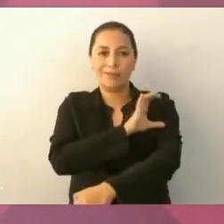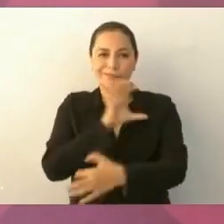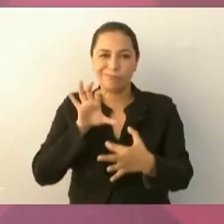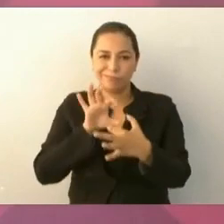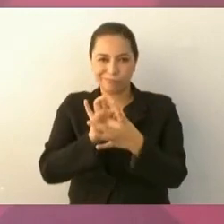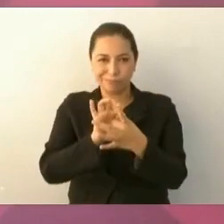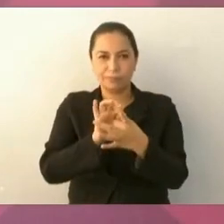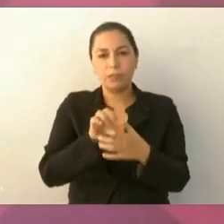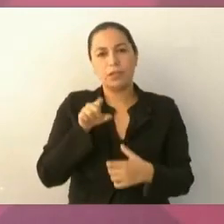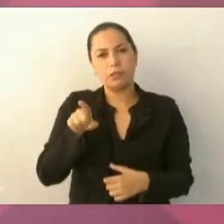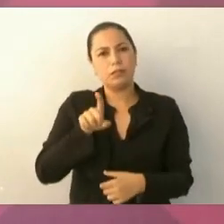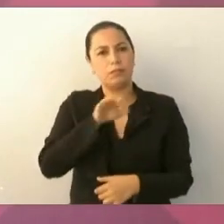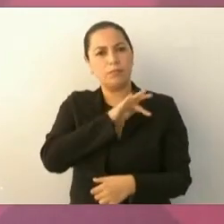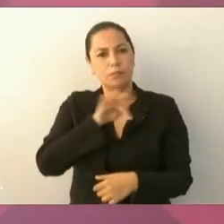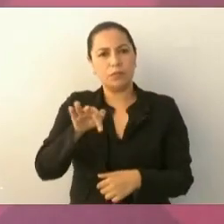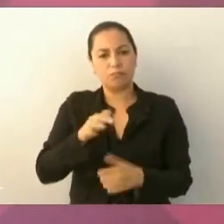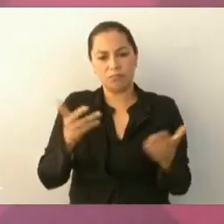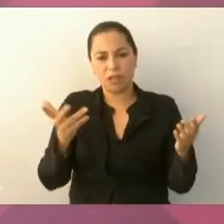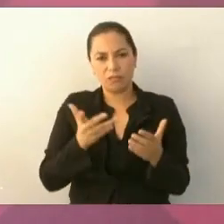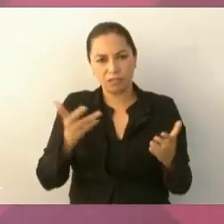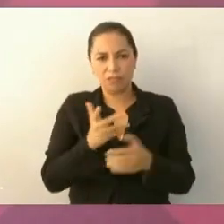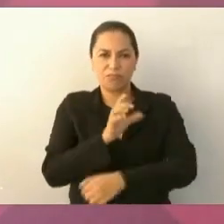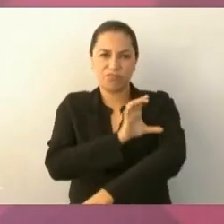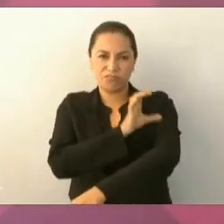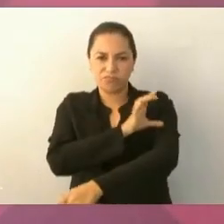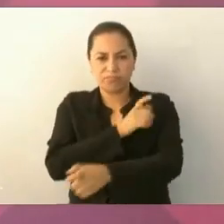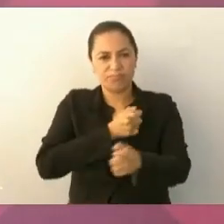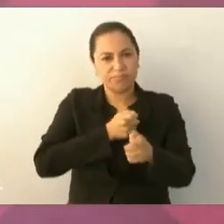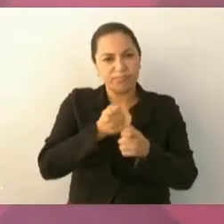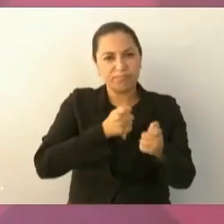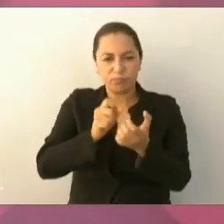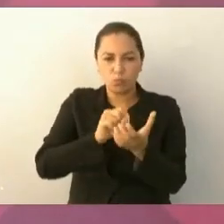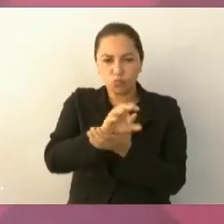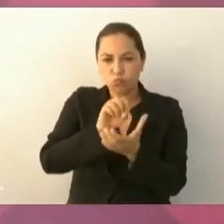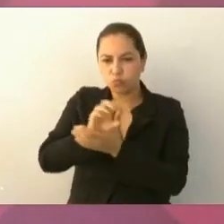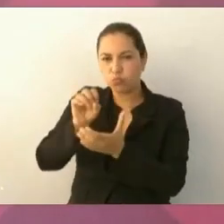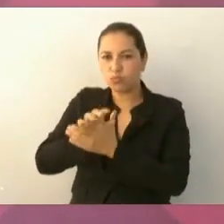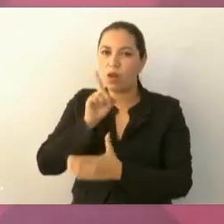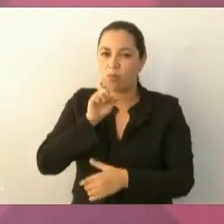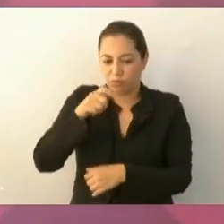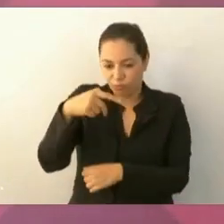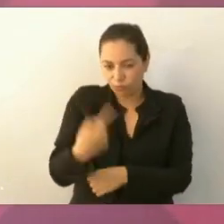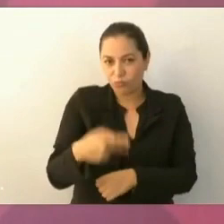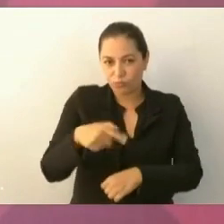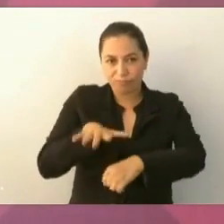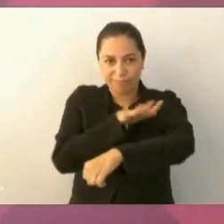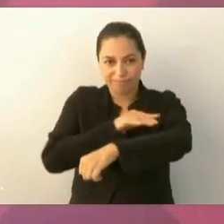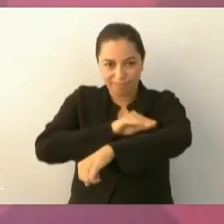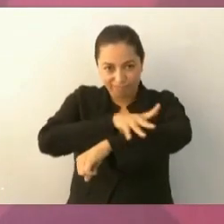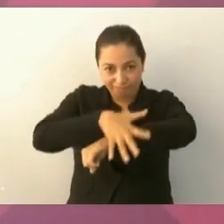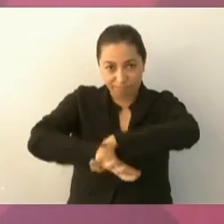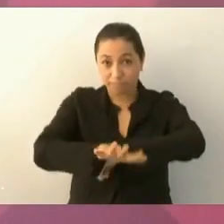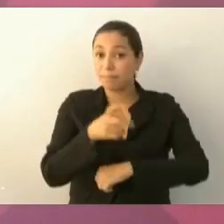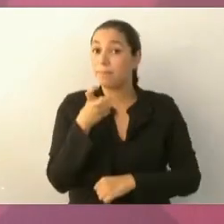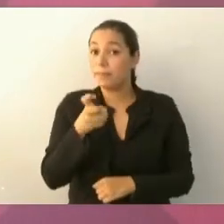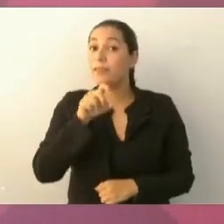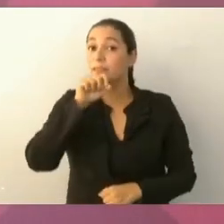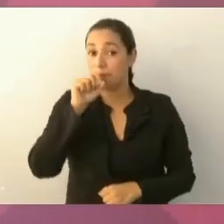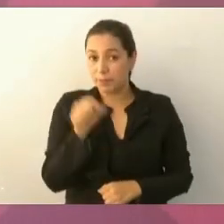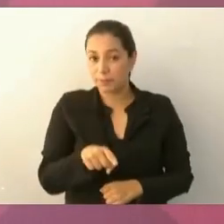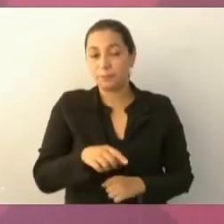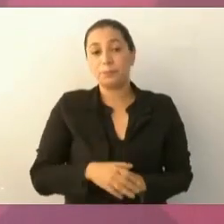estemos produciendo energía del agua de esta presa. Vamos a estar también, ojalá